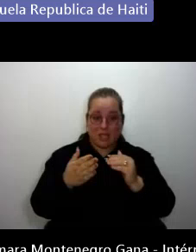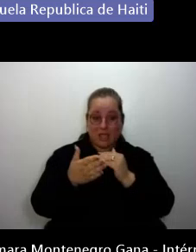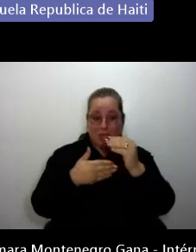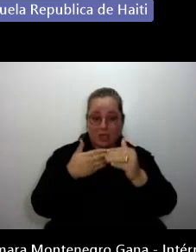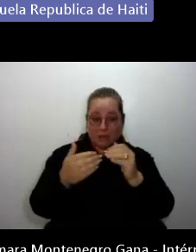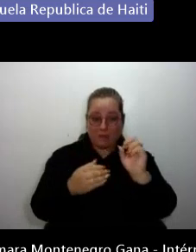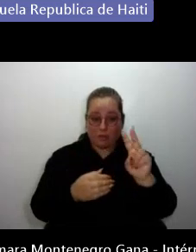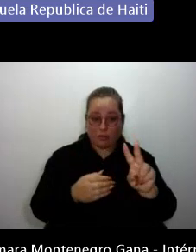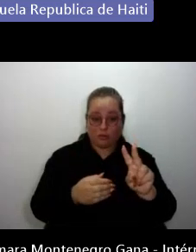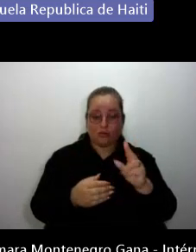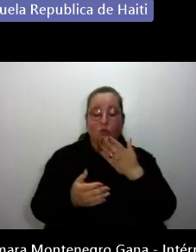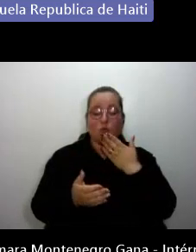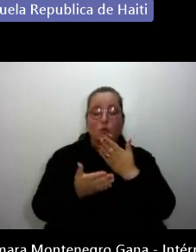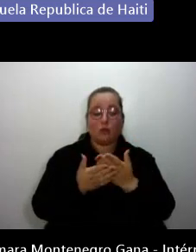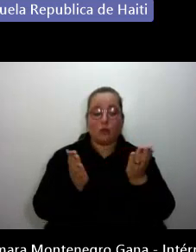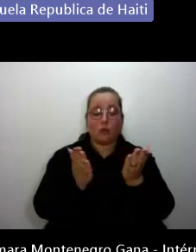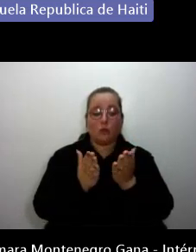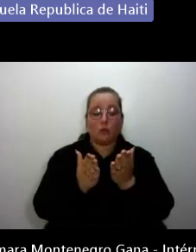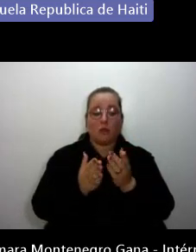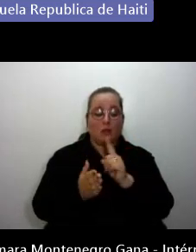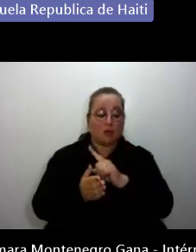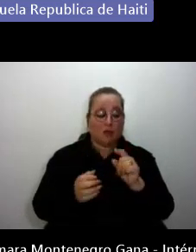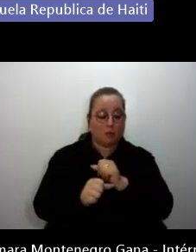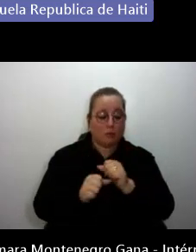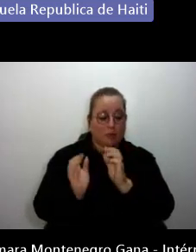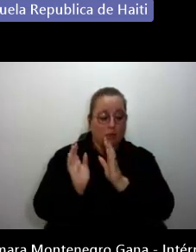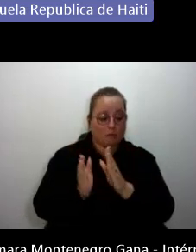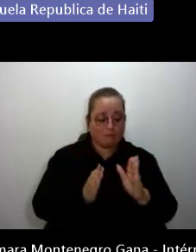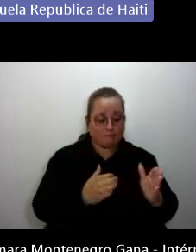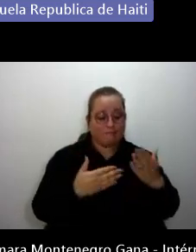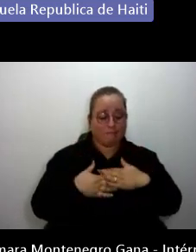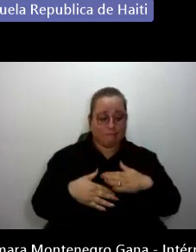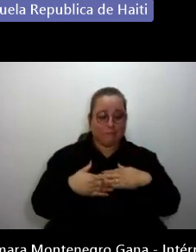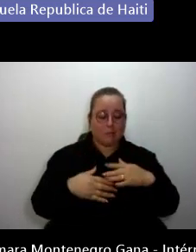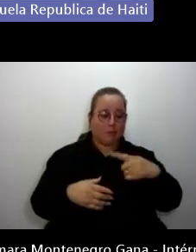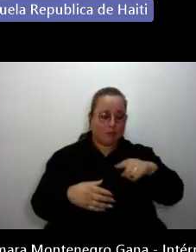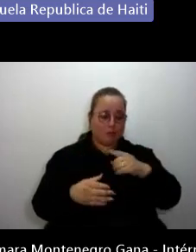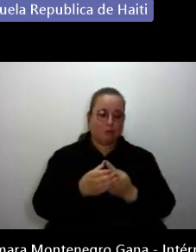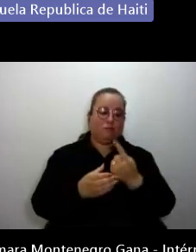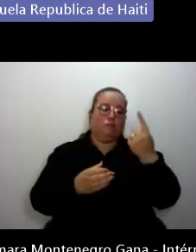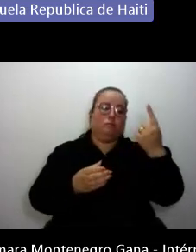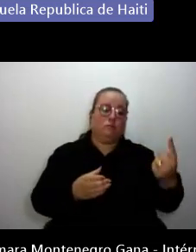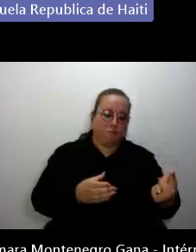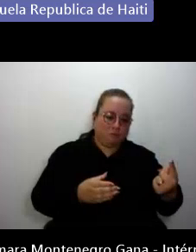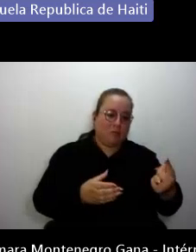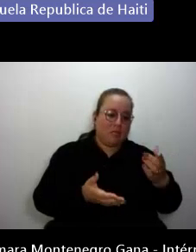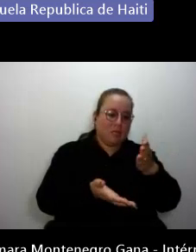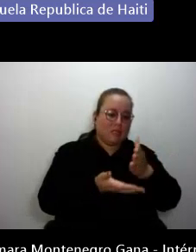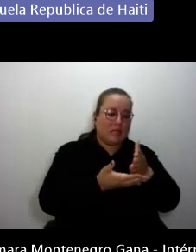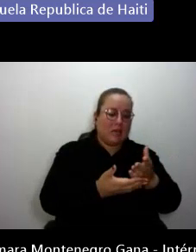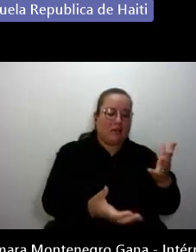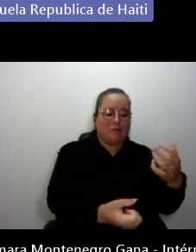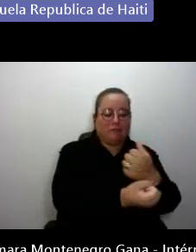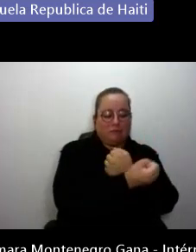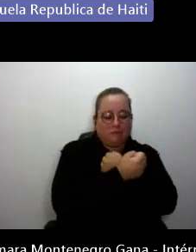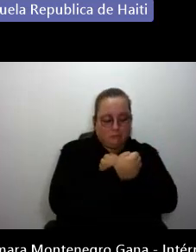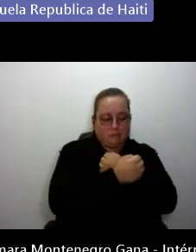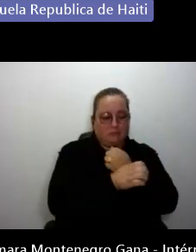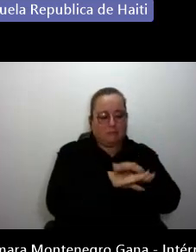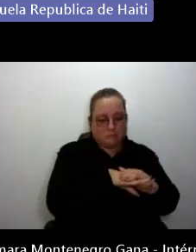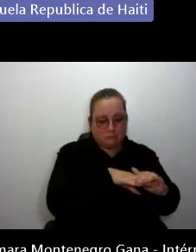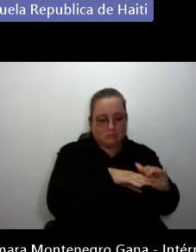el estudiante no logra regularse dentro de la sala, nosotros lo sacamos de esta y lo llevamos a la sala de contención la mayor parte del